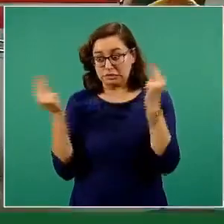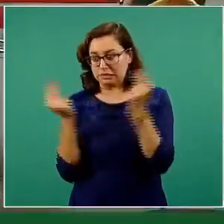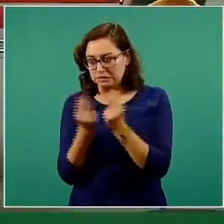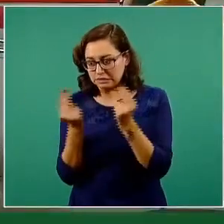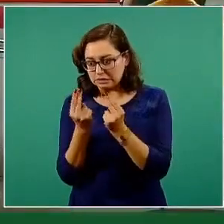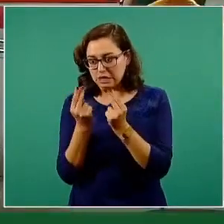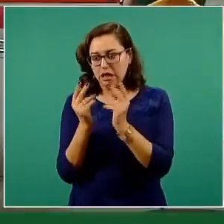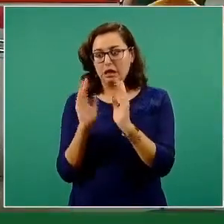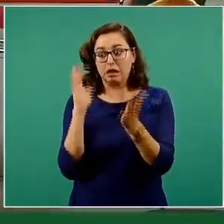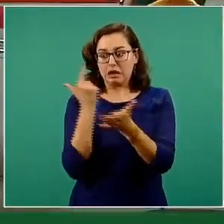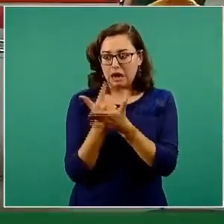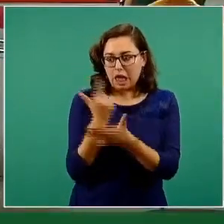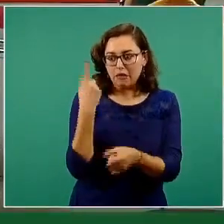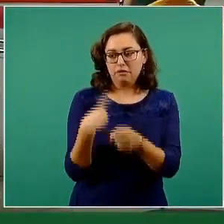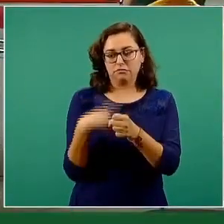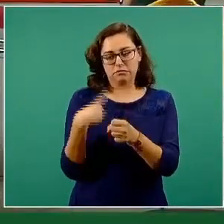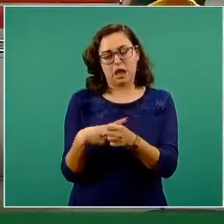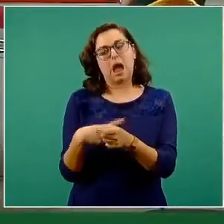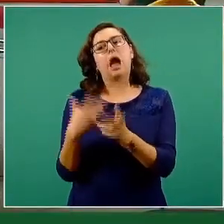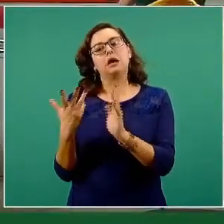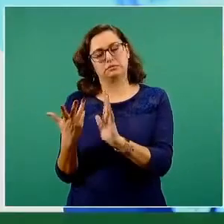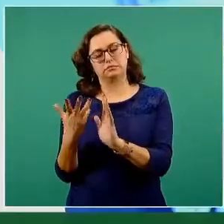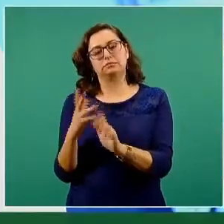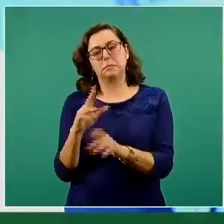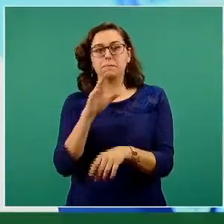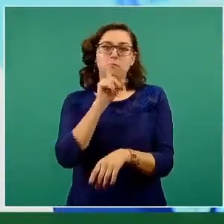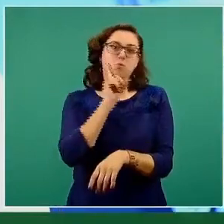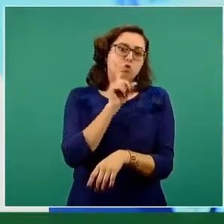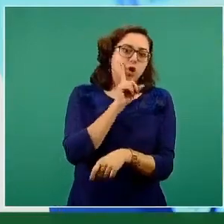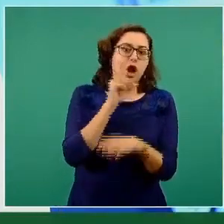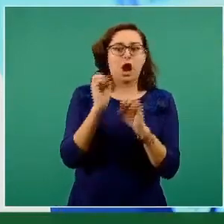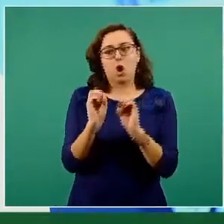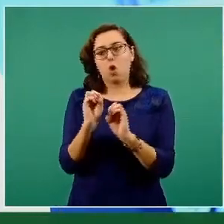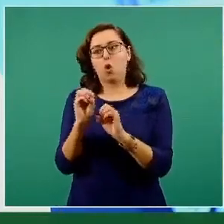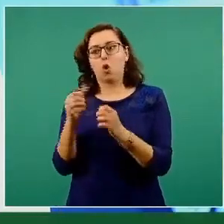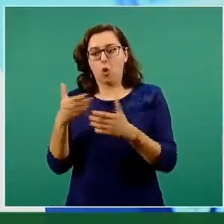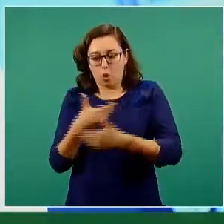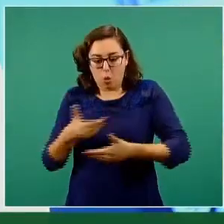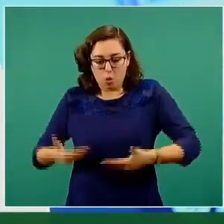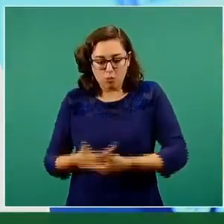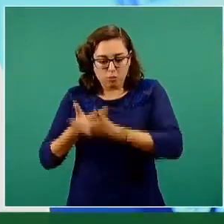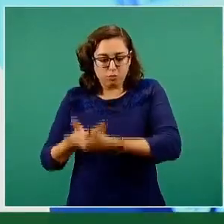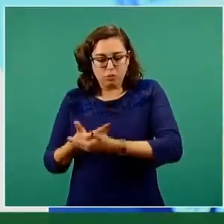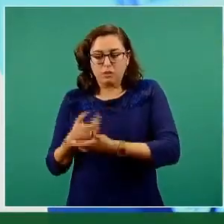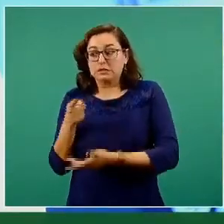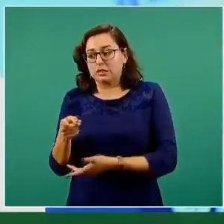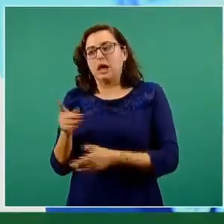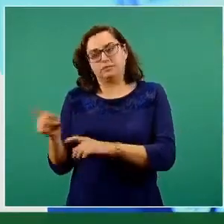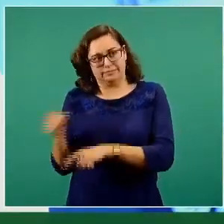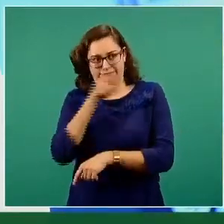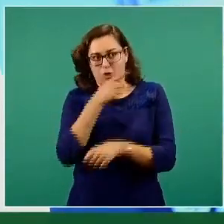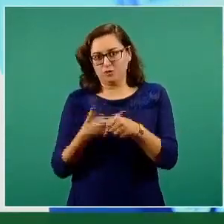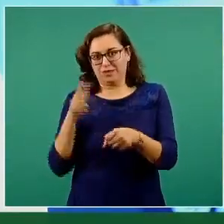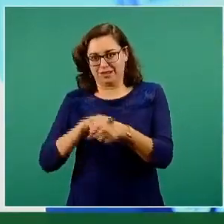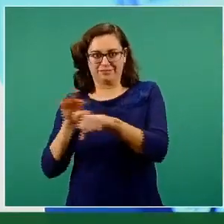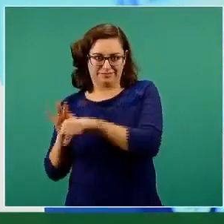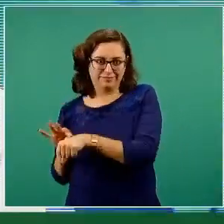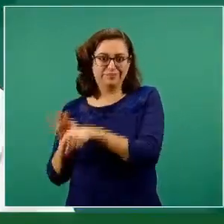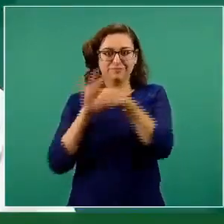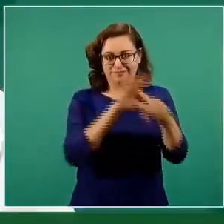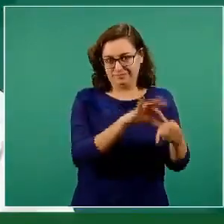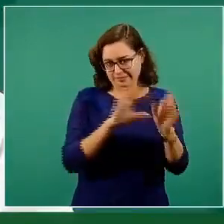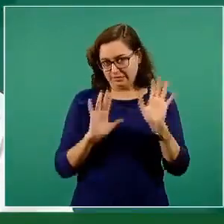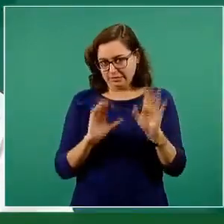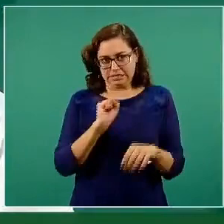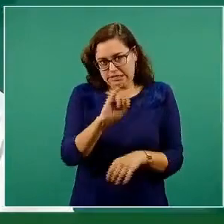una complicación, ya sea en la madre o en los productos. Es algo con lo que hemos estado trabajando desde que empezó la